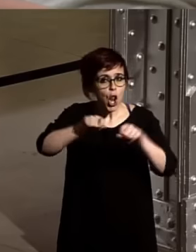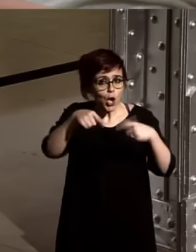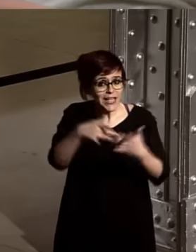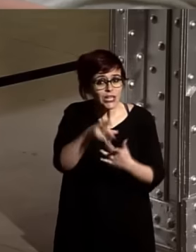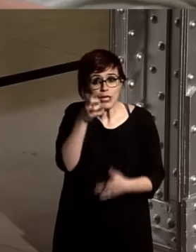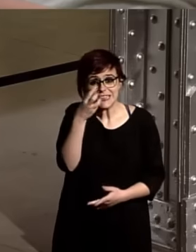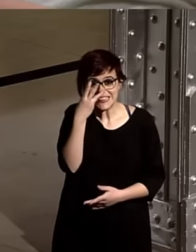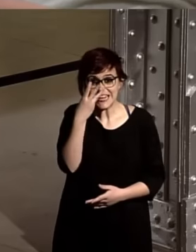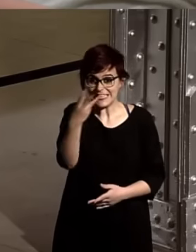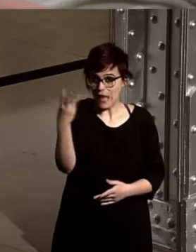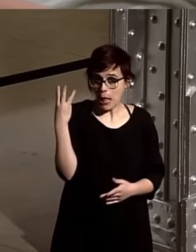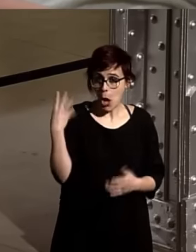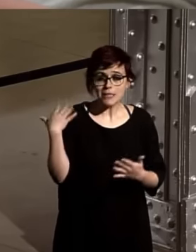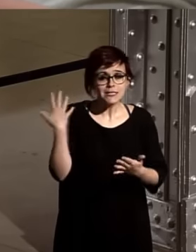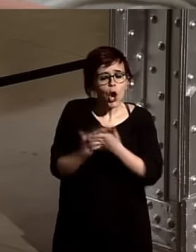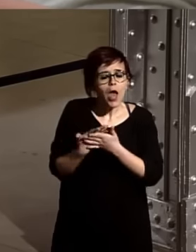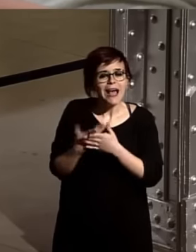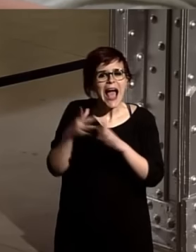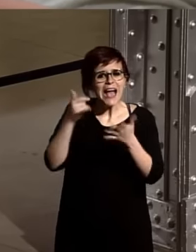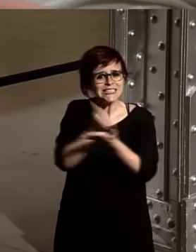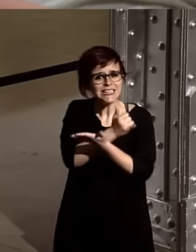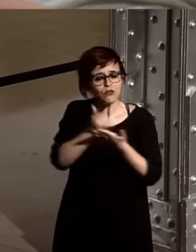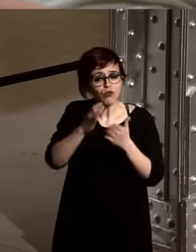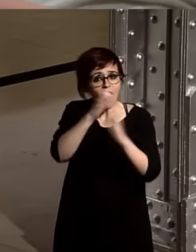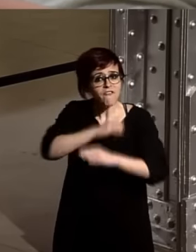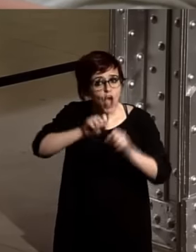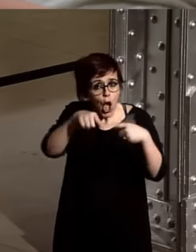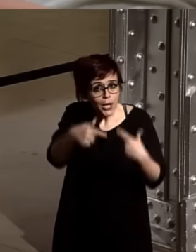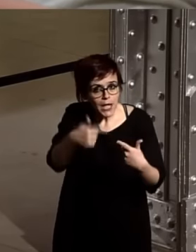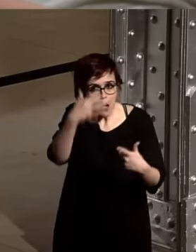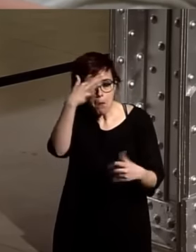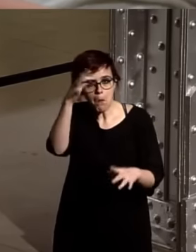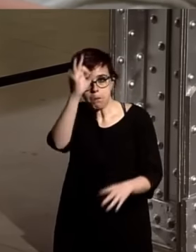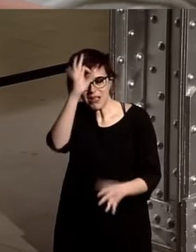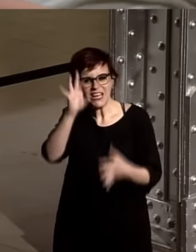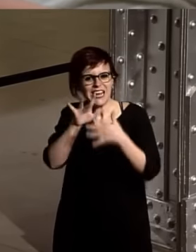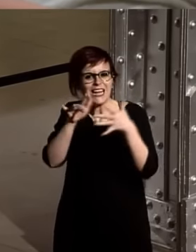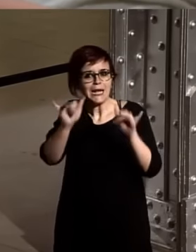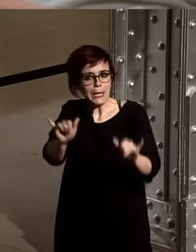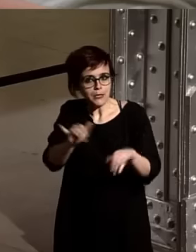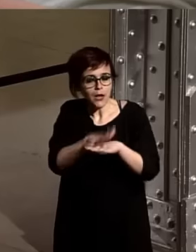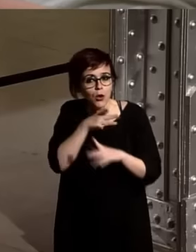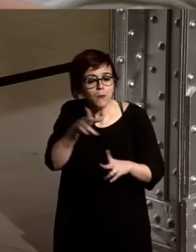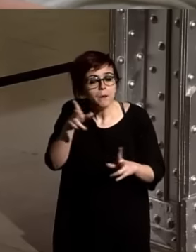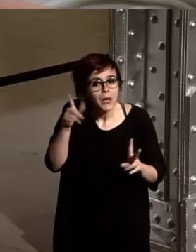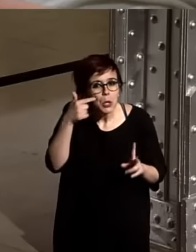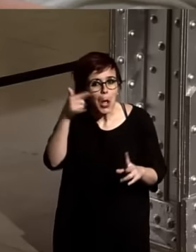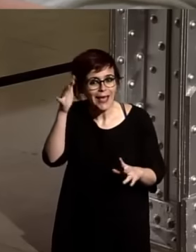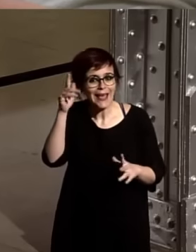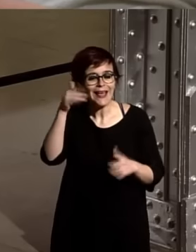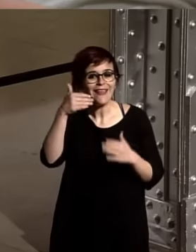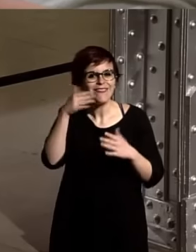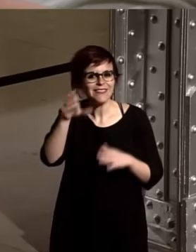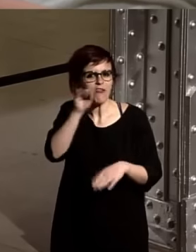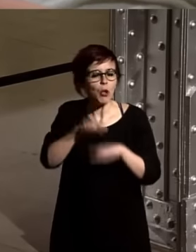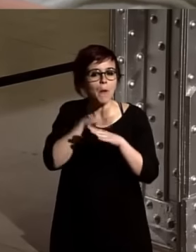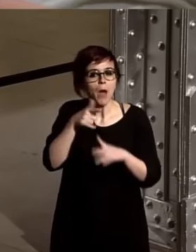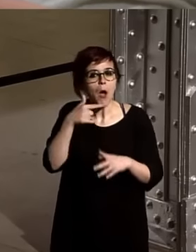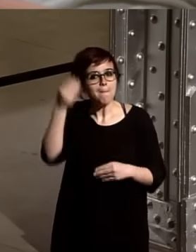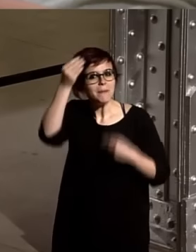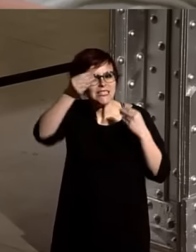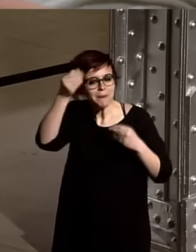unos 3 años ahora mismo yo entiendo De dónde viene nuestro pensamiento por las naturales como filosofía pero yo apenas